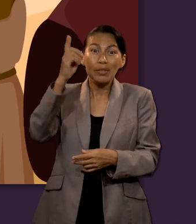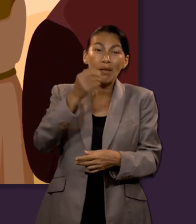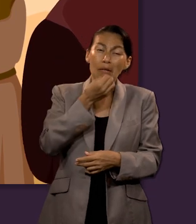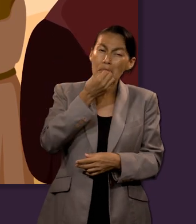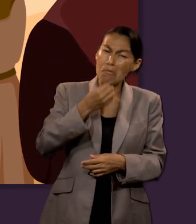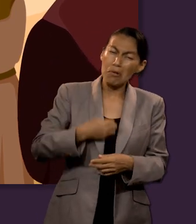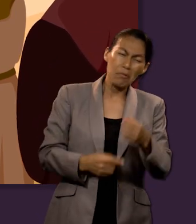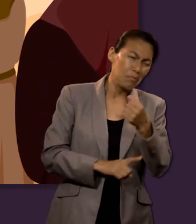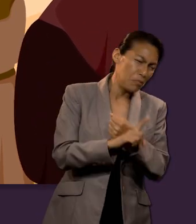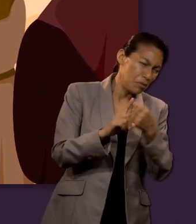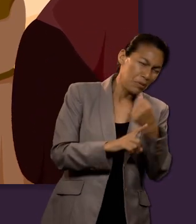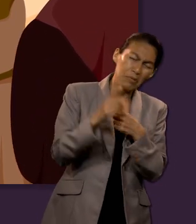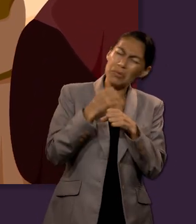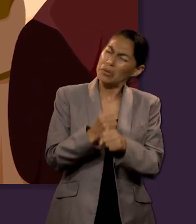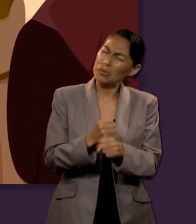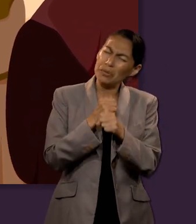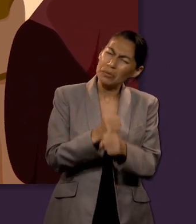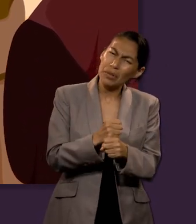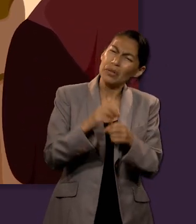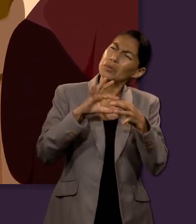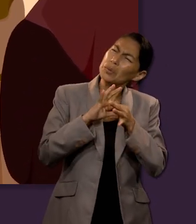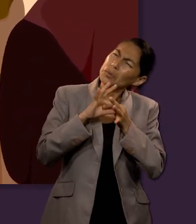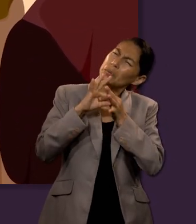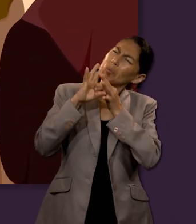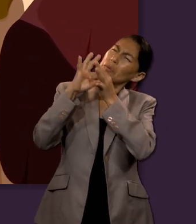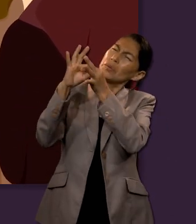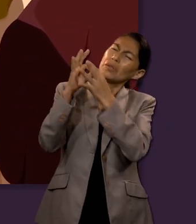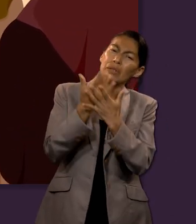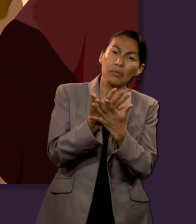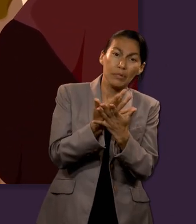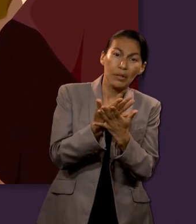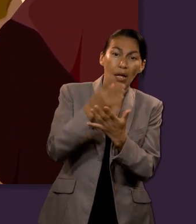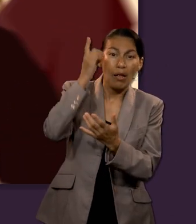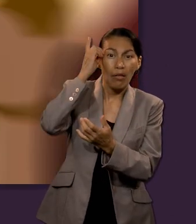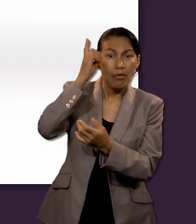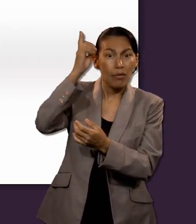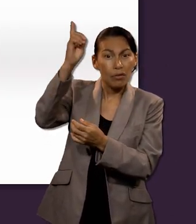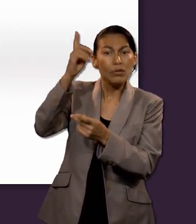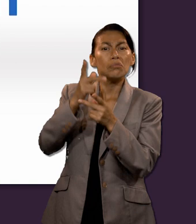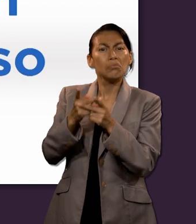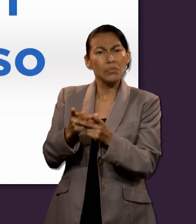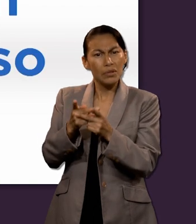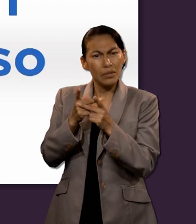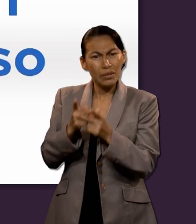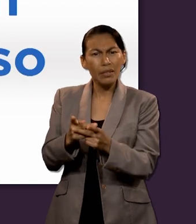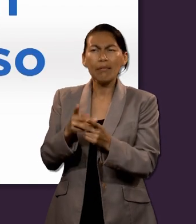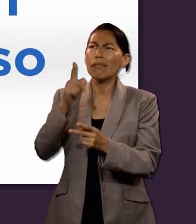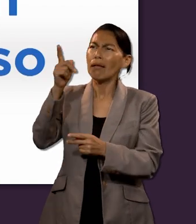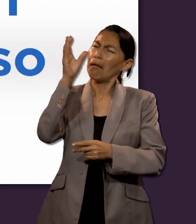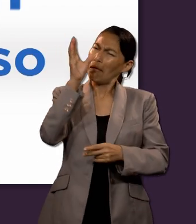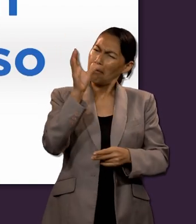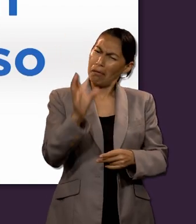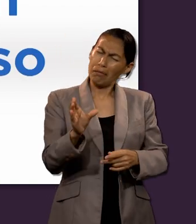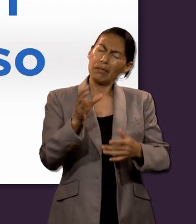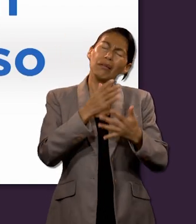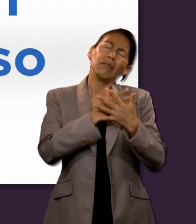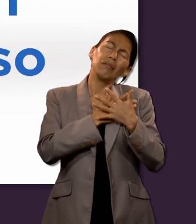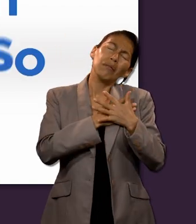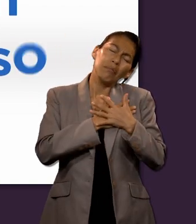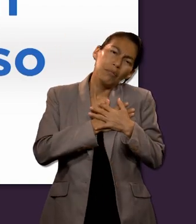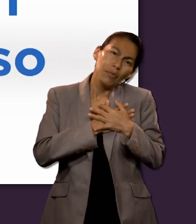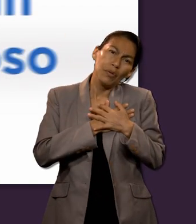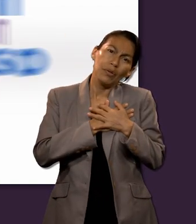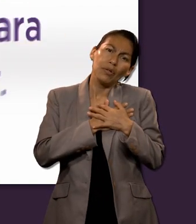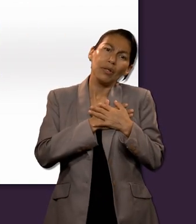pacientemente en el crisol porque dios mismo es paciente dios es paciente porque tiene un carácter